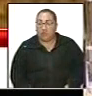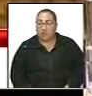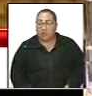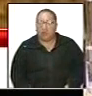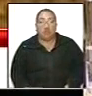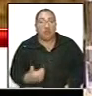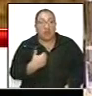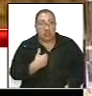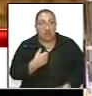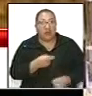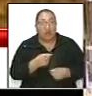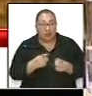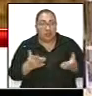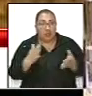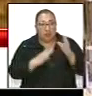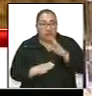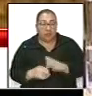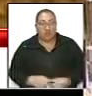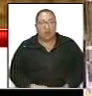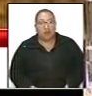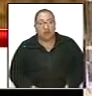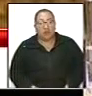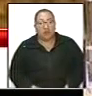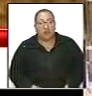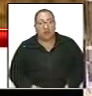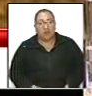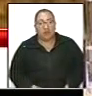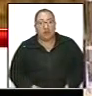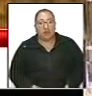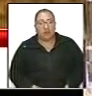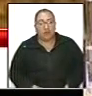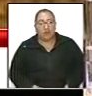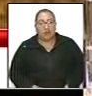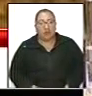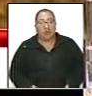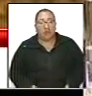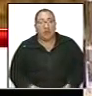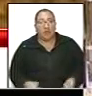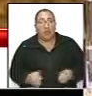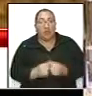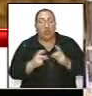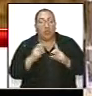Tenemos también la preocupación importante vinculada a los temas de hostigamiento sexual.